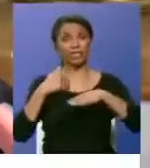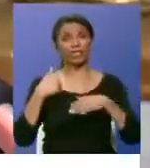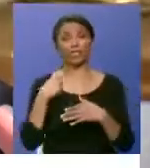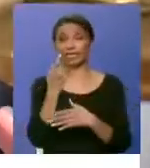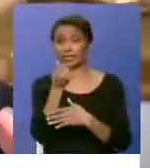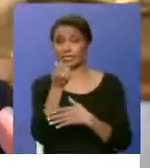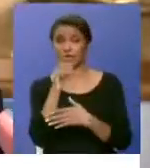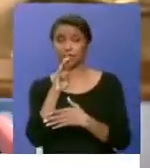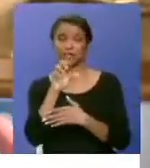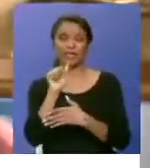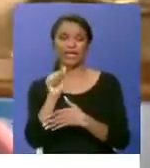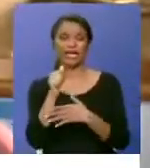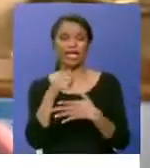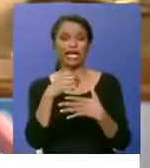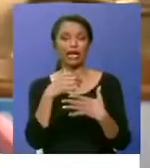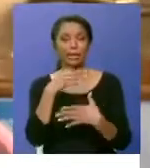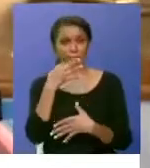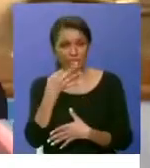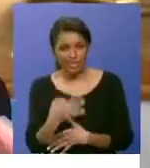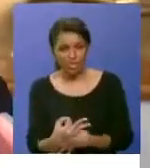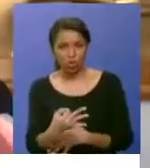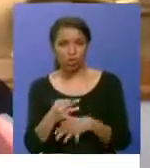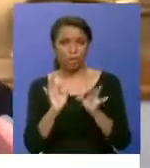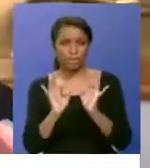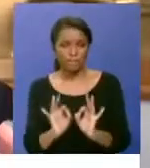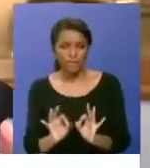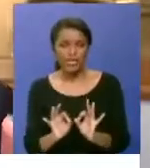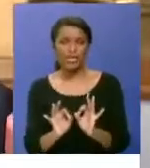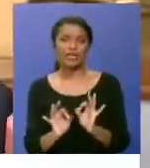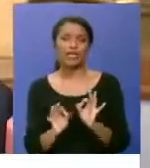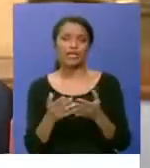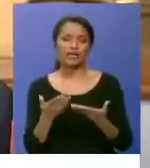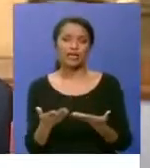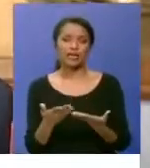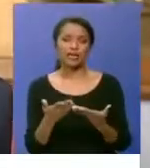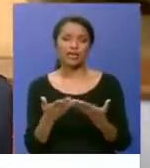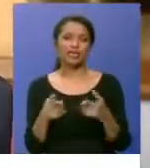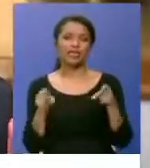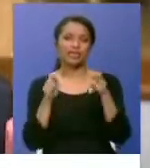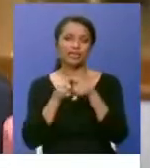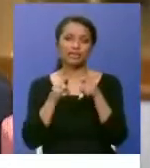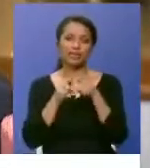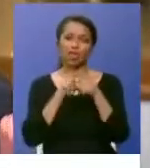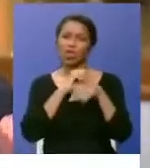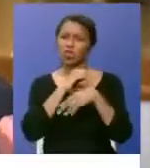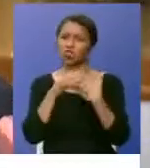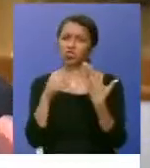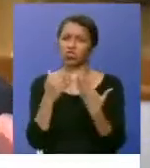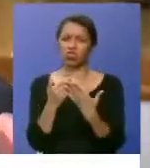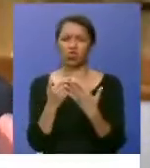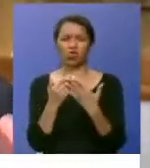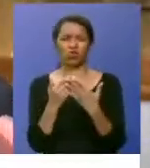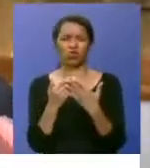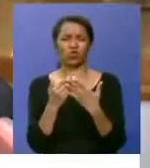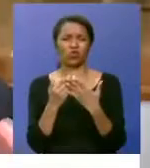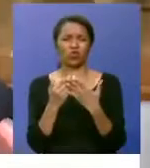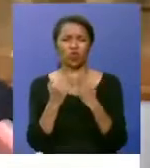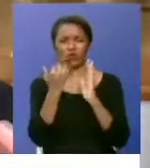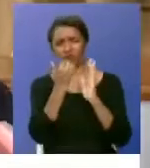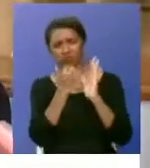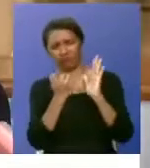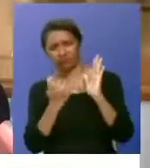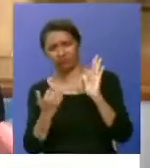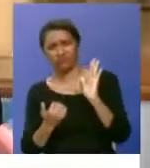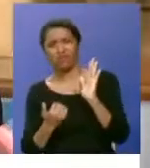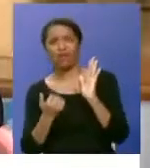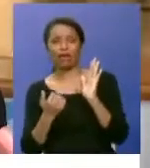manera segura, eficiente, pues obviamente digital, y esto viene casado con toda una plataforma de herramientas y canales para